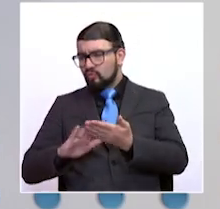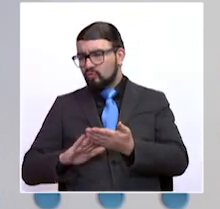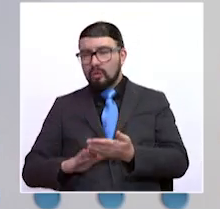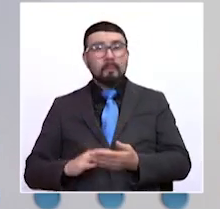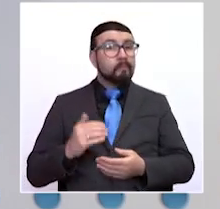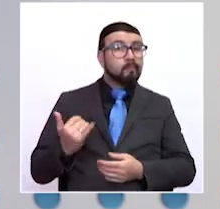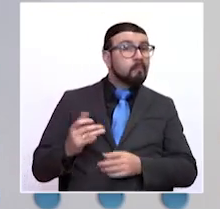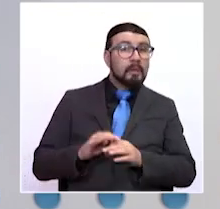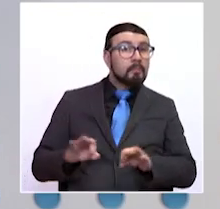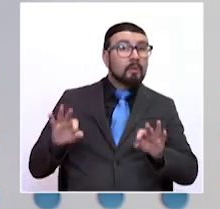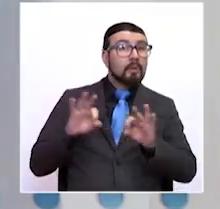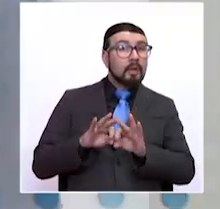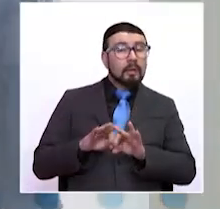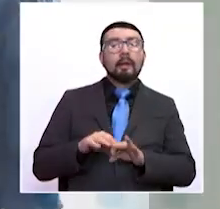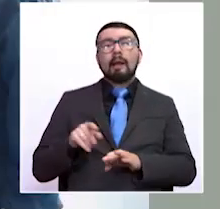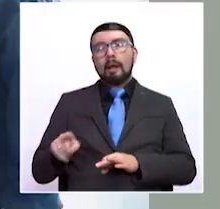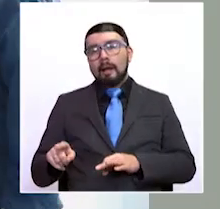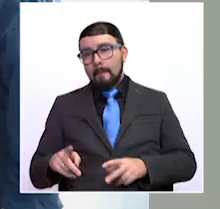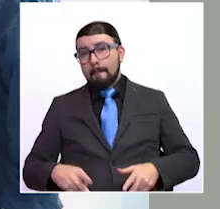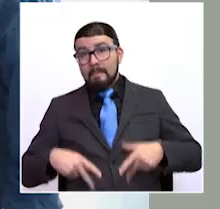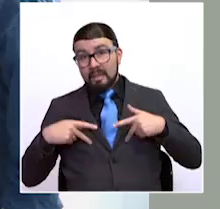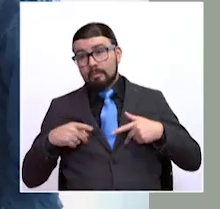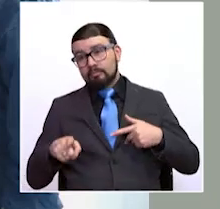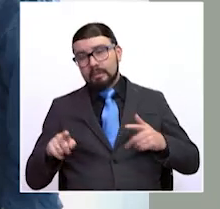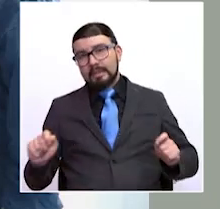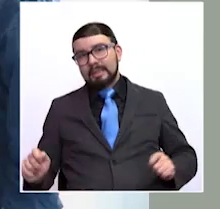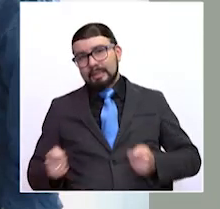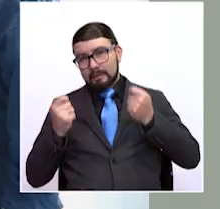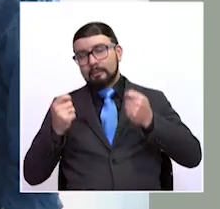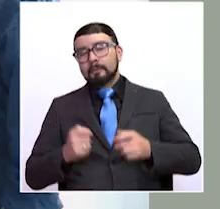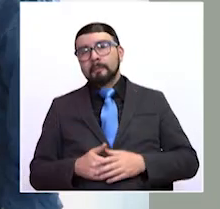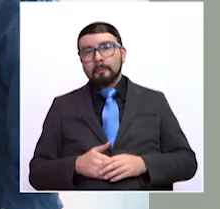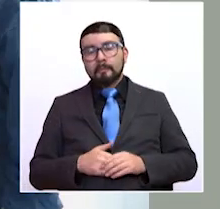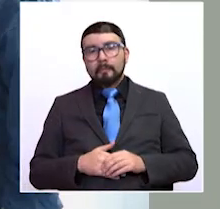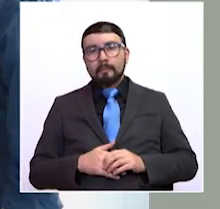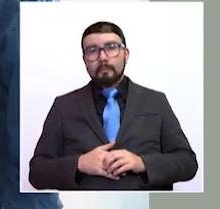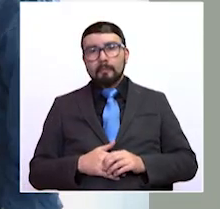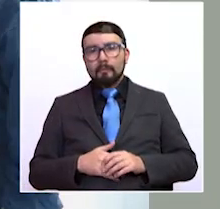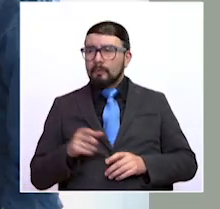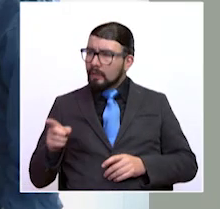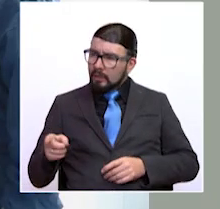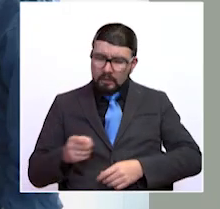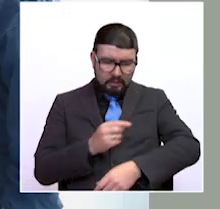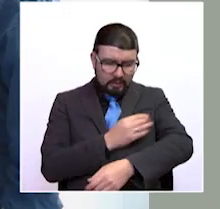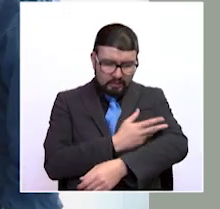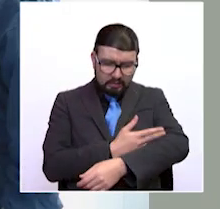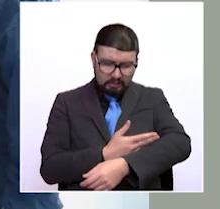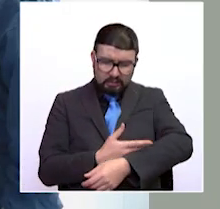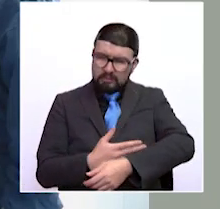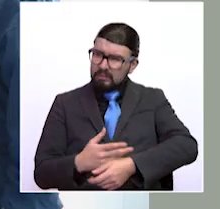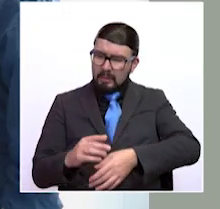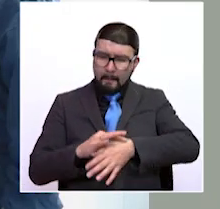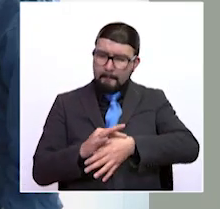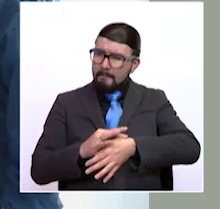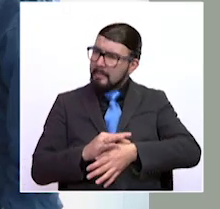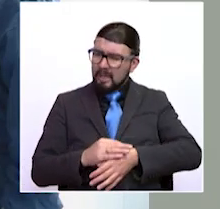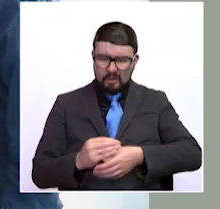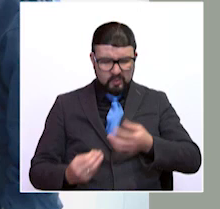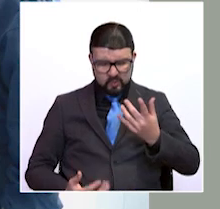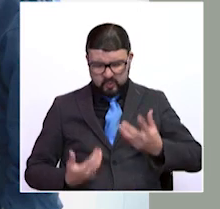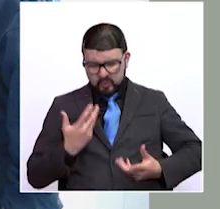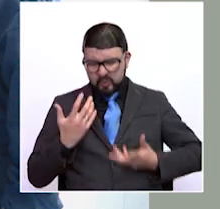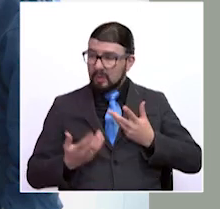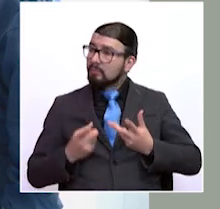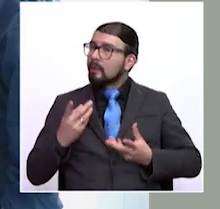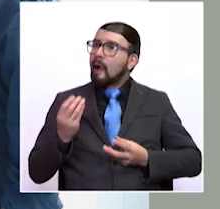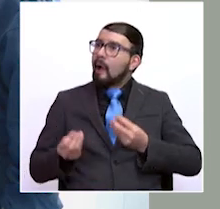es salvarle la vida. Y la piel está quemada, está vuelta a nada. ¿Qué hacen ustedes en esa piel? Dependiendo del